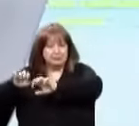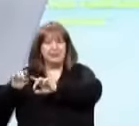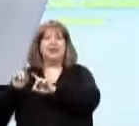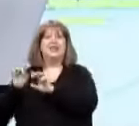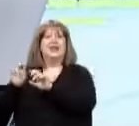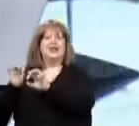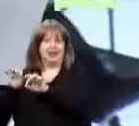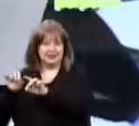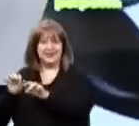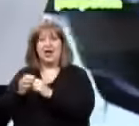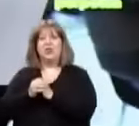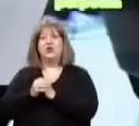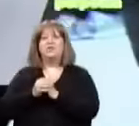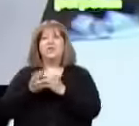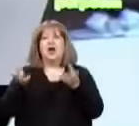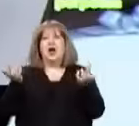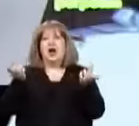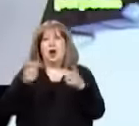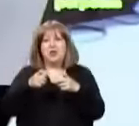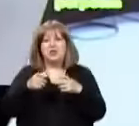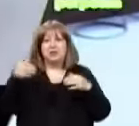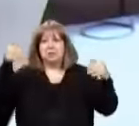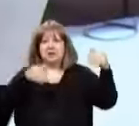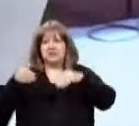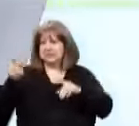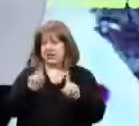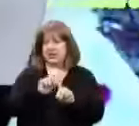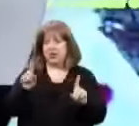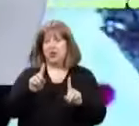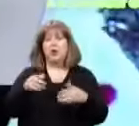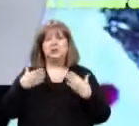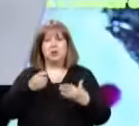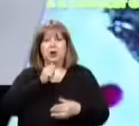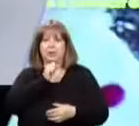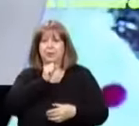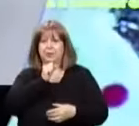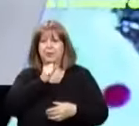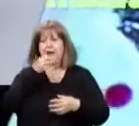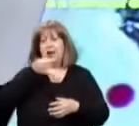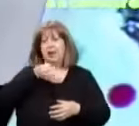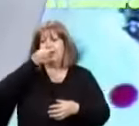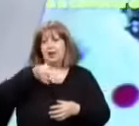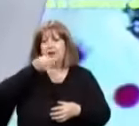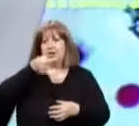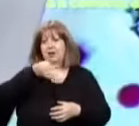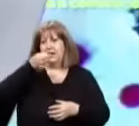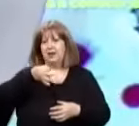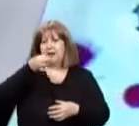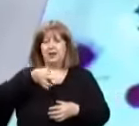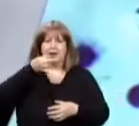siquiera llevar adelante una audiencia presencial para poder leer un fallo. Las partes lo pueden leer porque